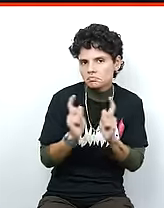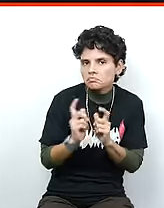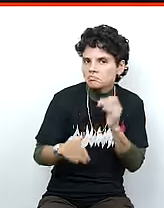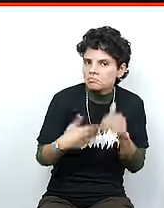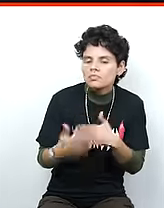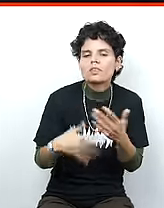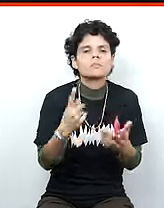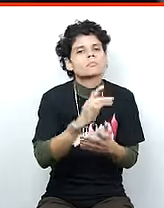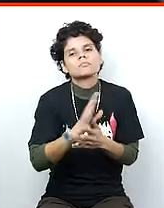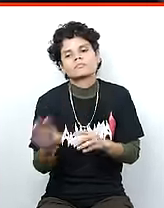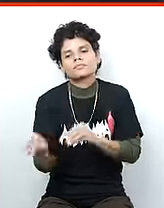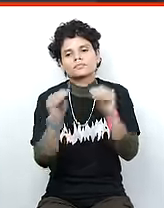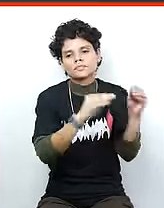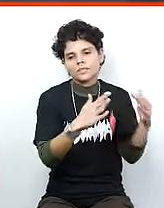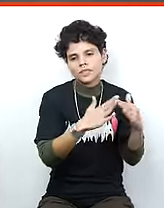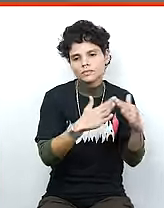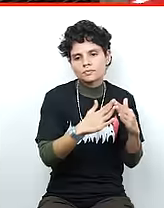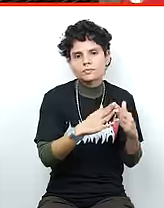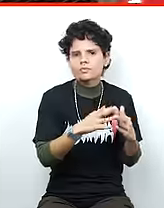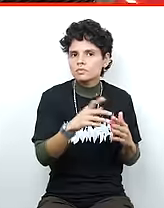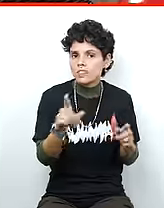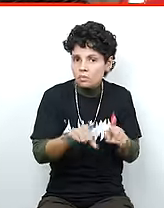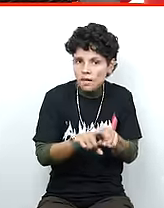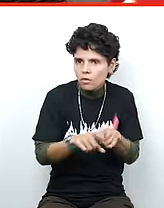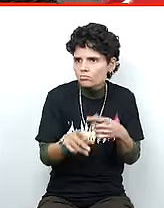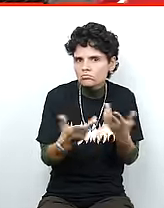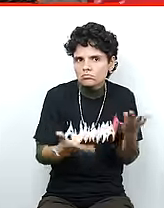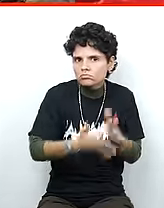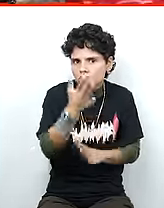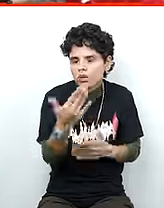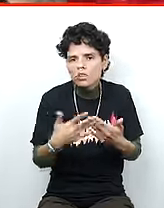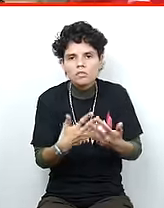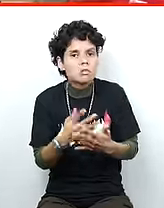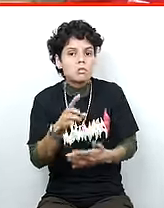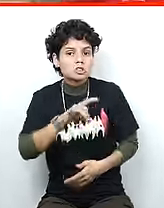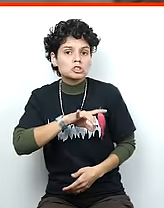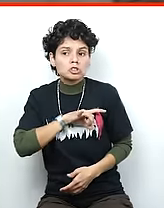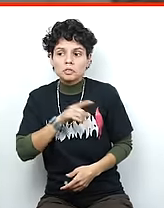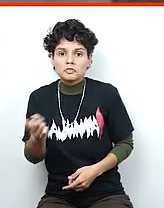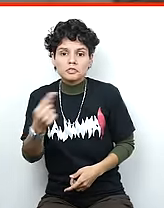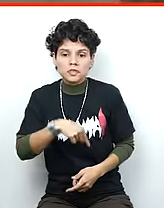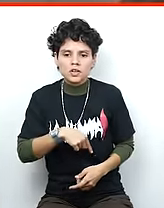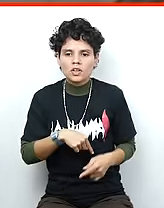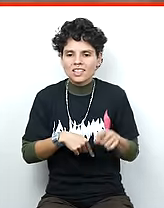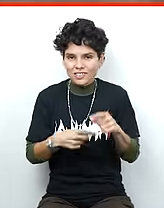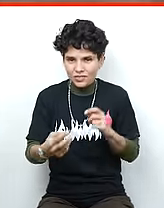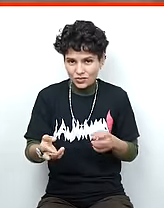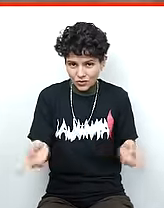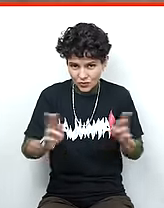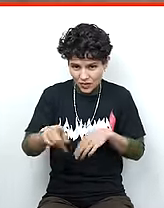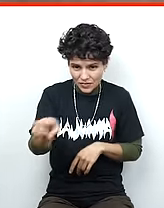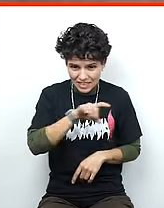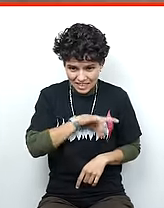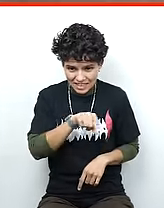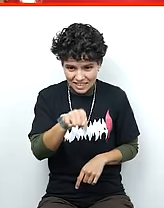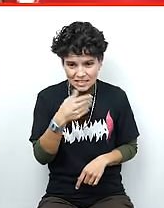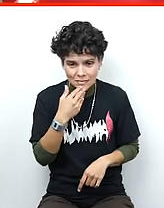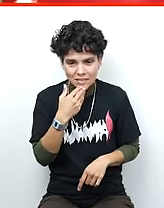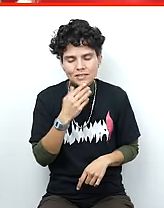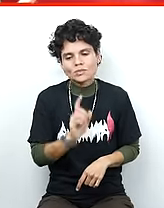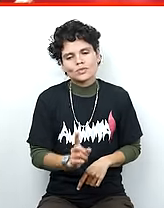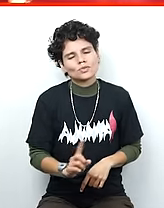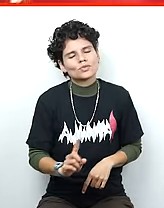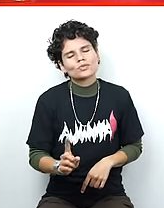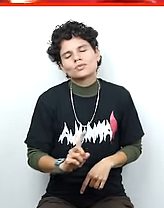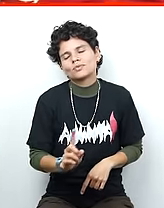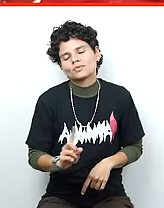¿Y tu hermano dónde se fue después? ¿A Chile? ¿Se volvió a Chile? Sí, se volvió. ¿Tú no te volvías ni nada? No, no quería. Si ya me